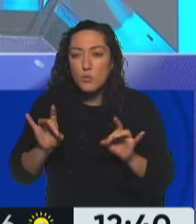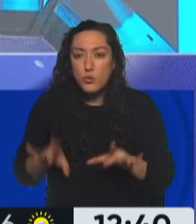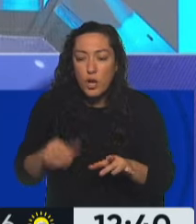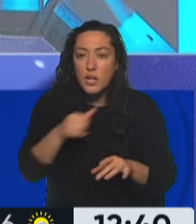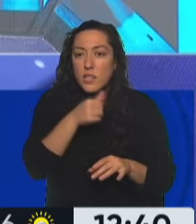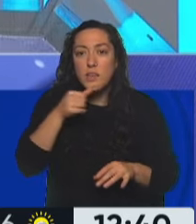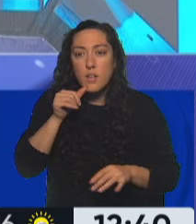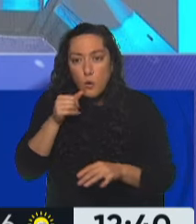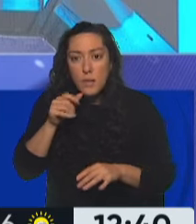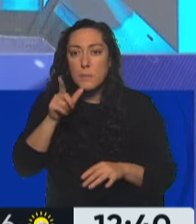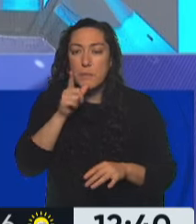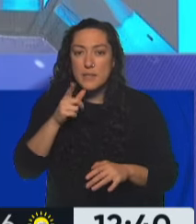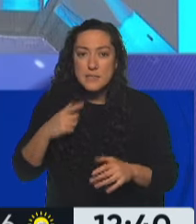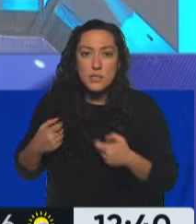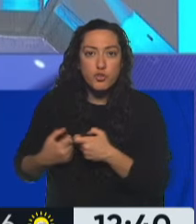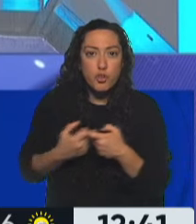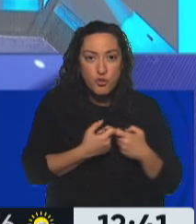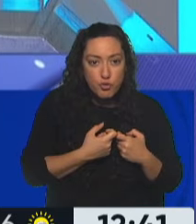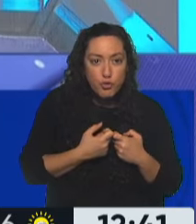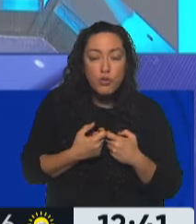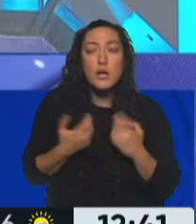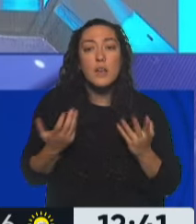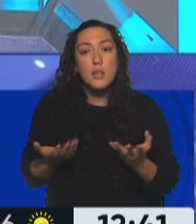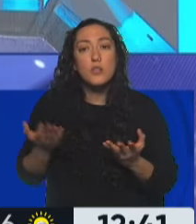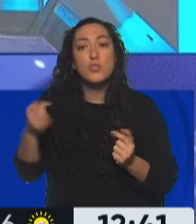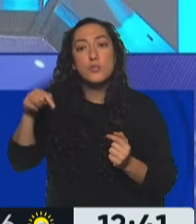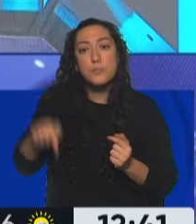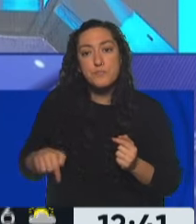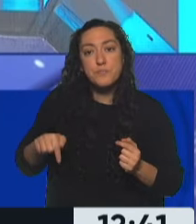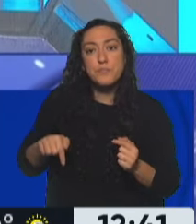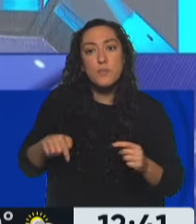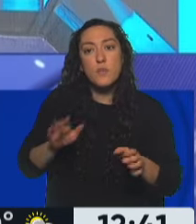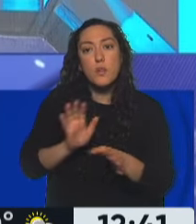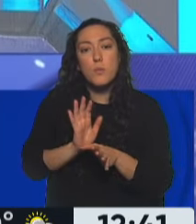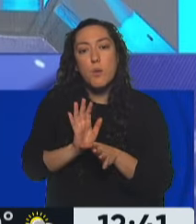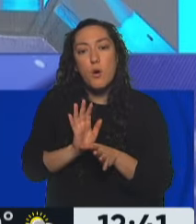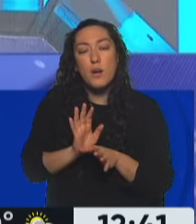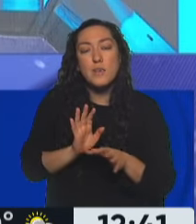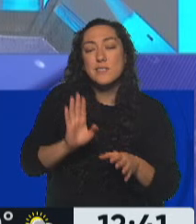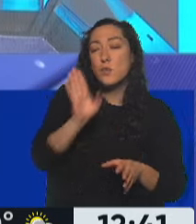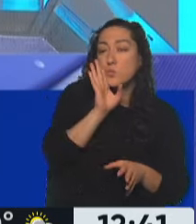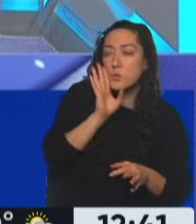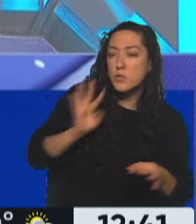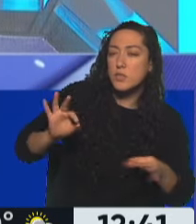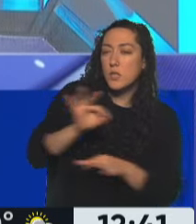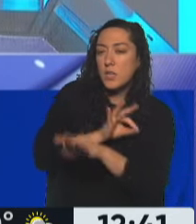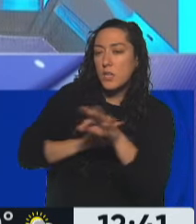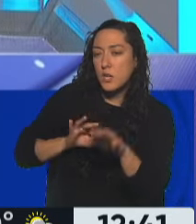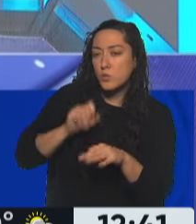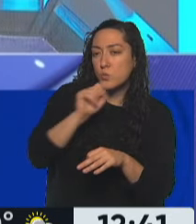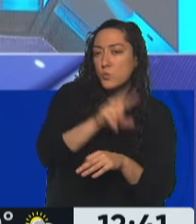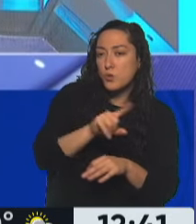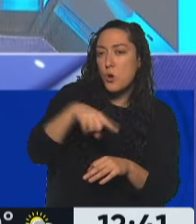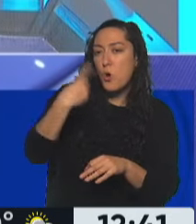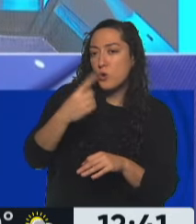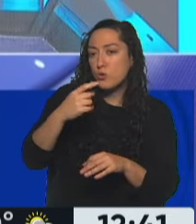Taiwán, Filipinas, ¿no? Entonces, me parece que está haciendo jugar un poco más en ese tablero de ajedrez complejo. Los Estados Unidos están haciendo jugar también más otros actores que